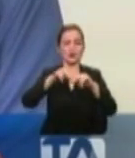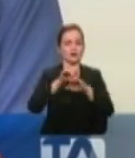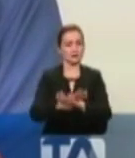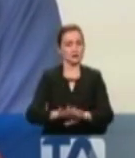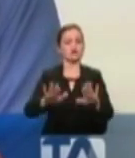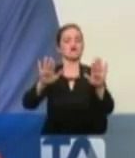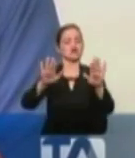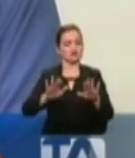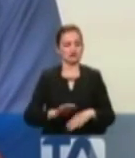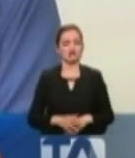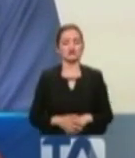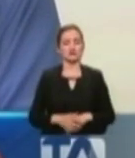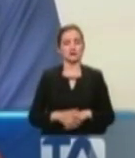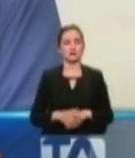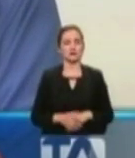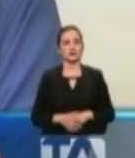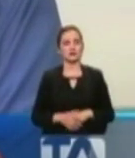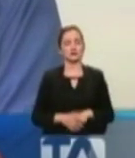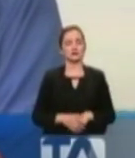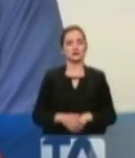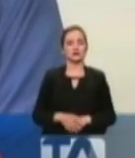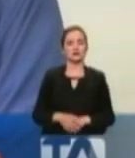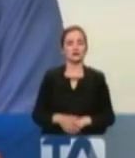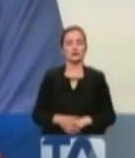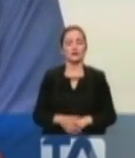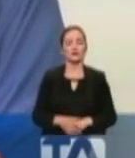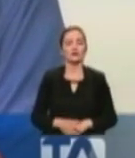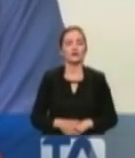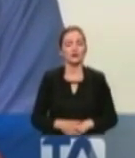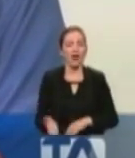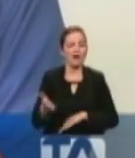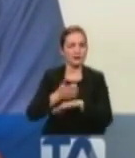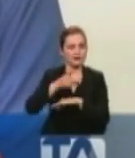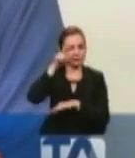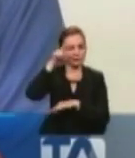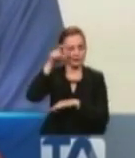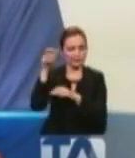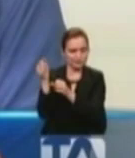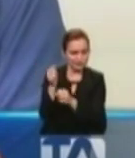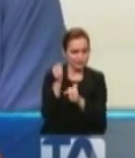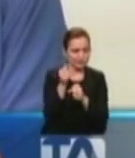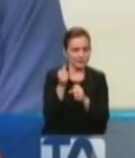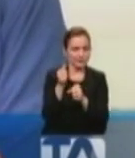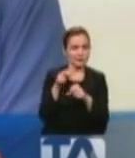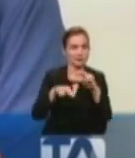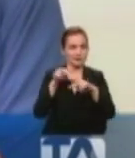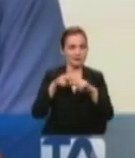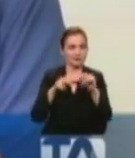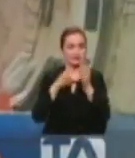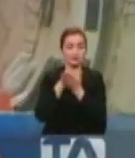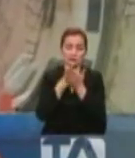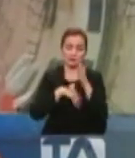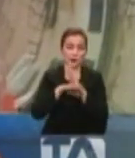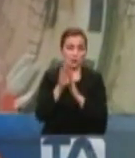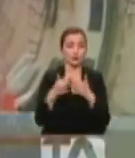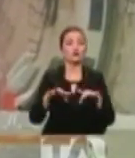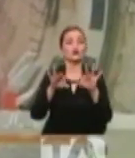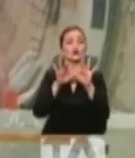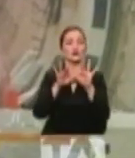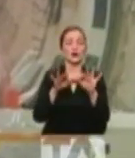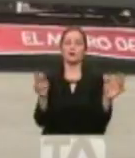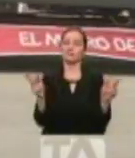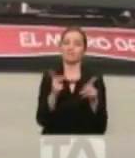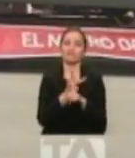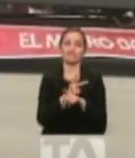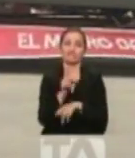digamos, iniciados de la administración anterior. Lo cual, a mi gusto, es su mayor virtud. Pero su mayor